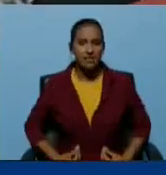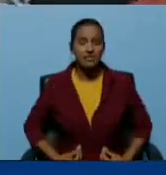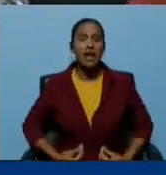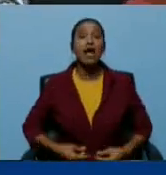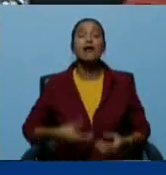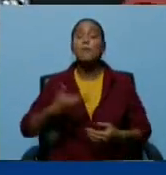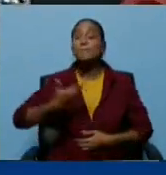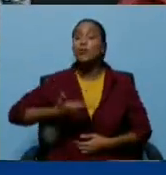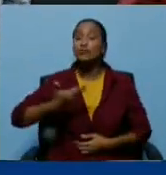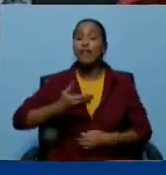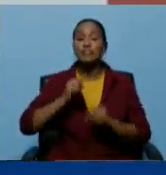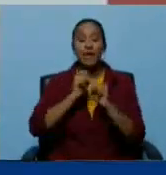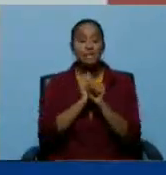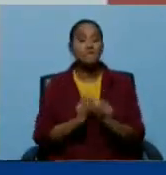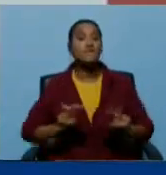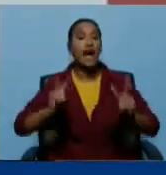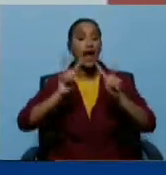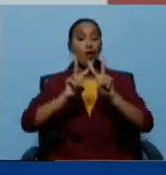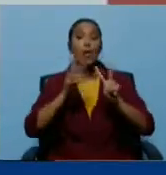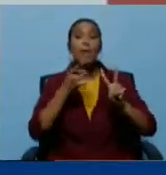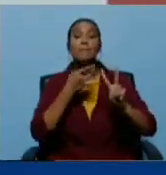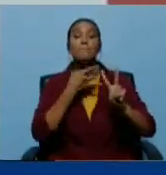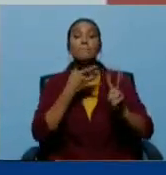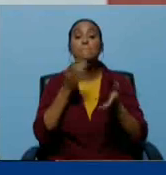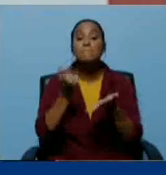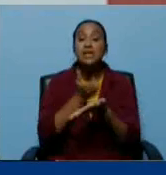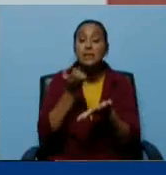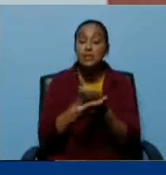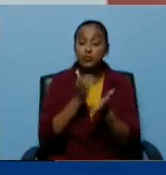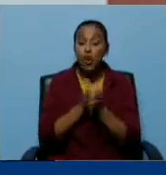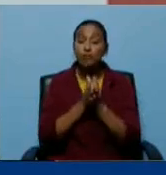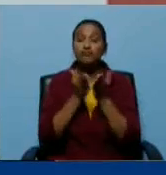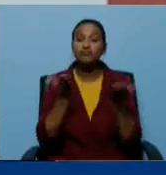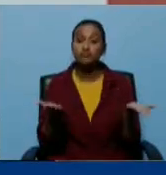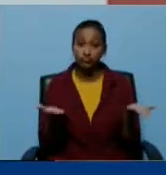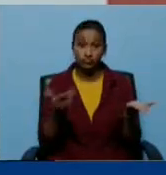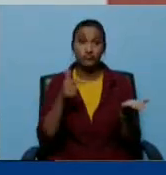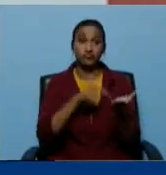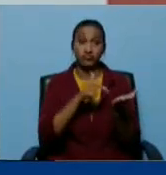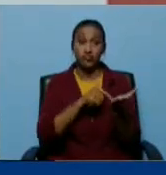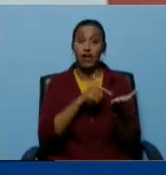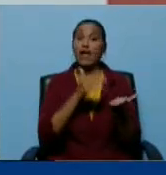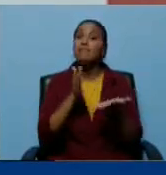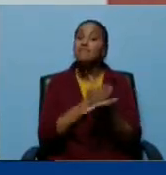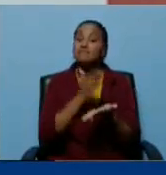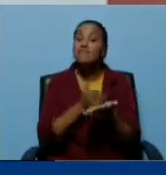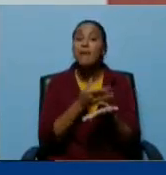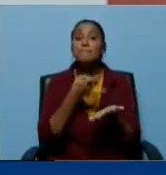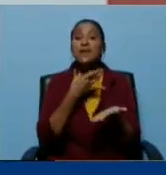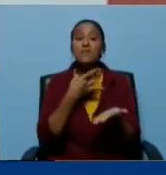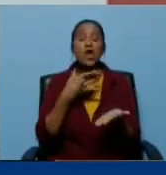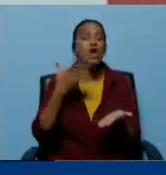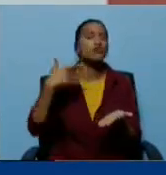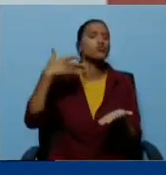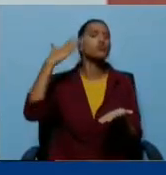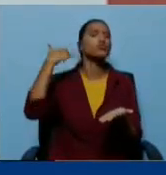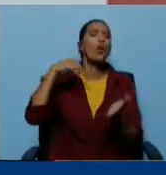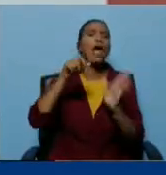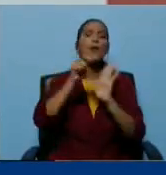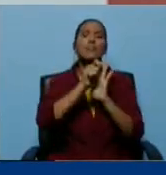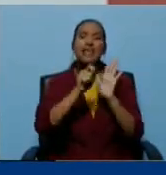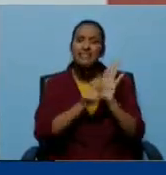bíblicos están absolutamente vigentes. Del Viejo Testamento, del Nuevo Testamento y Cristo en el